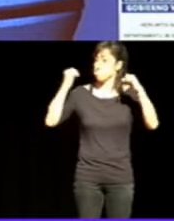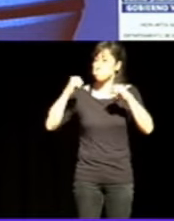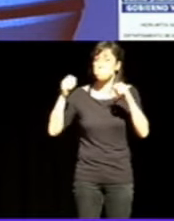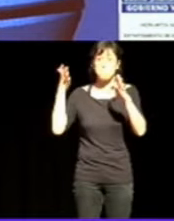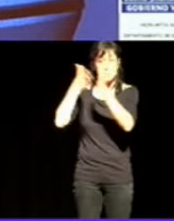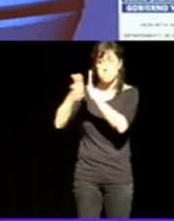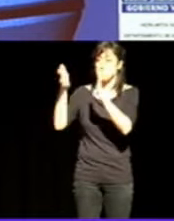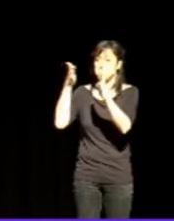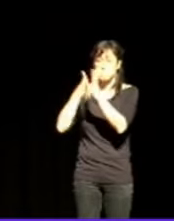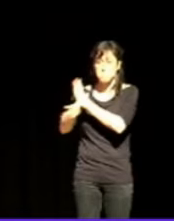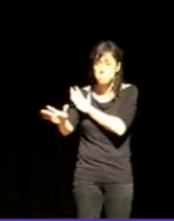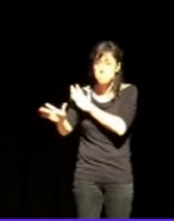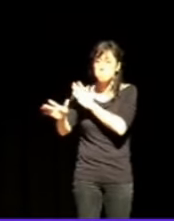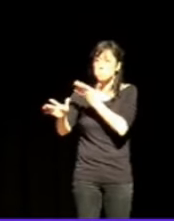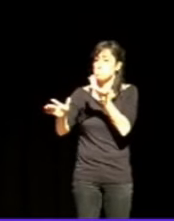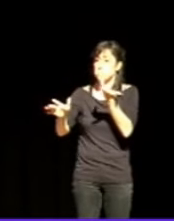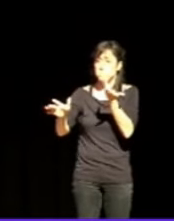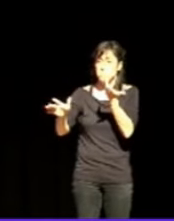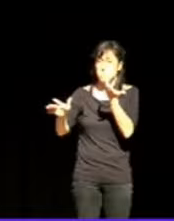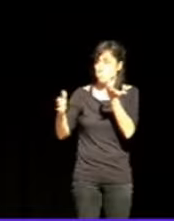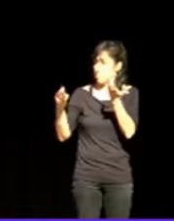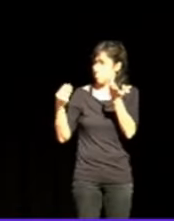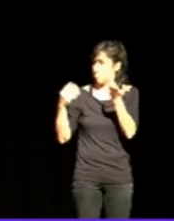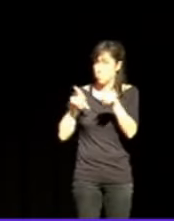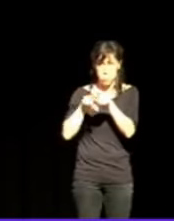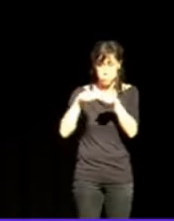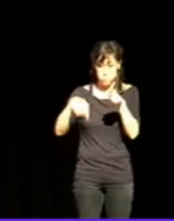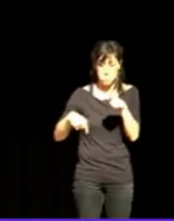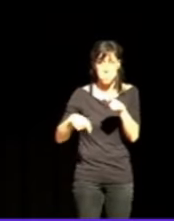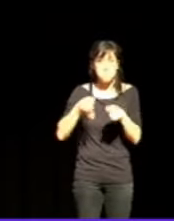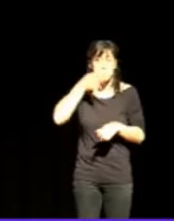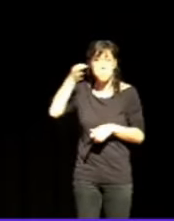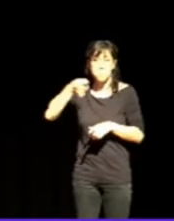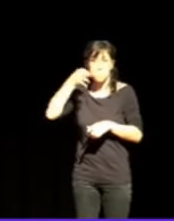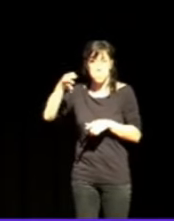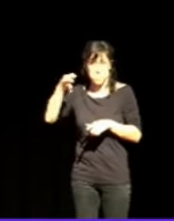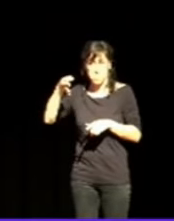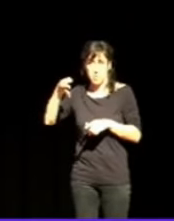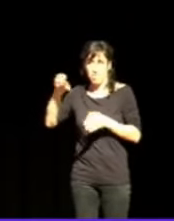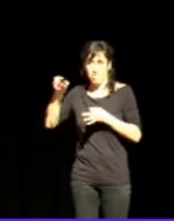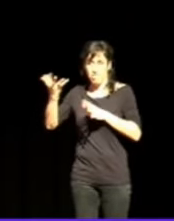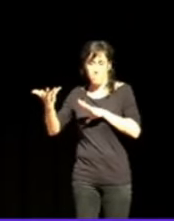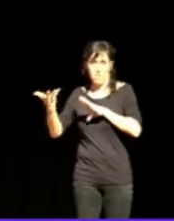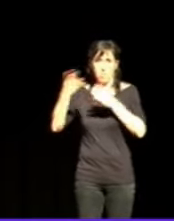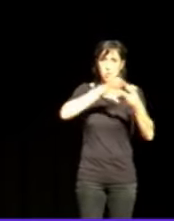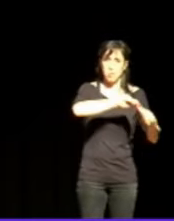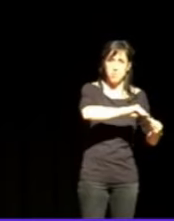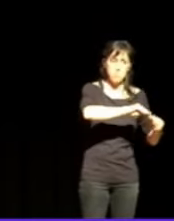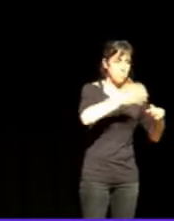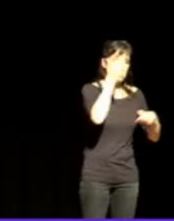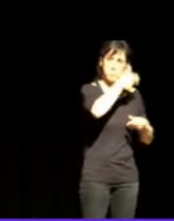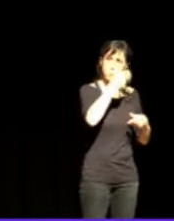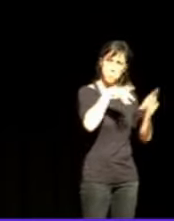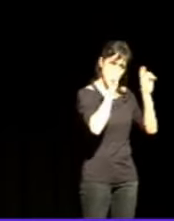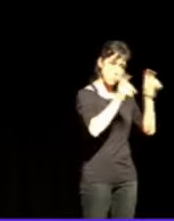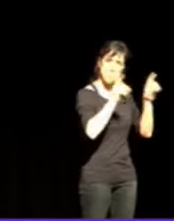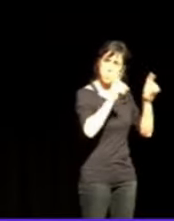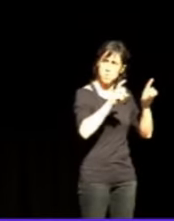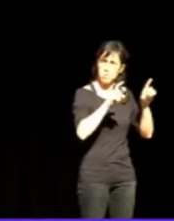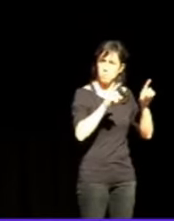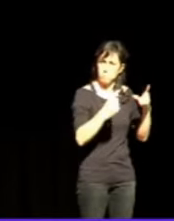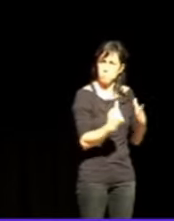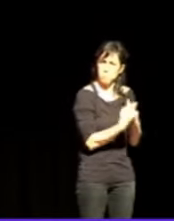como toda la gente que hay aquí, debería aprenderse en las escuelas, desde la